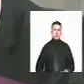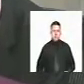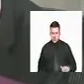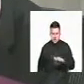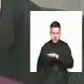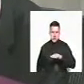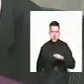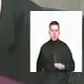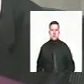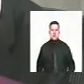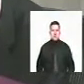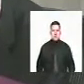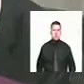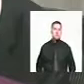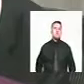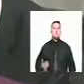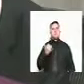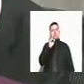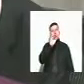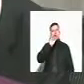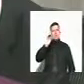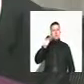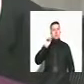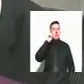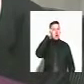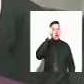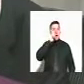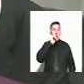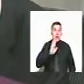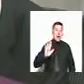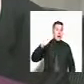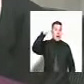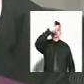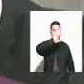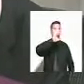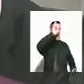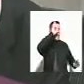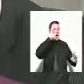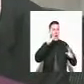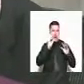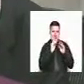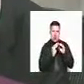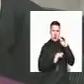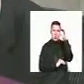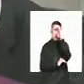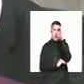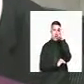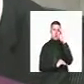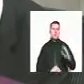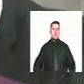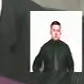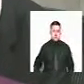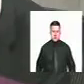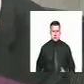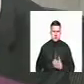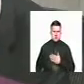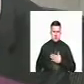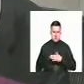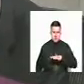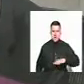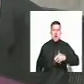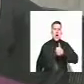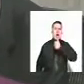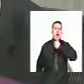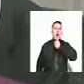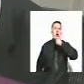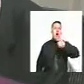ese entonces. Llamo la atención es al gobierno nacional para que se acuerde que Colombia está en nuestro suelo y en nuestras